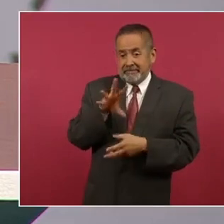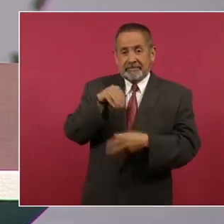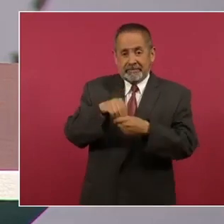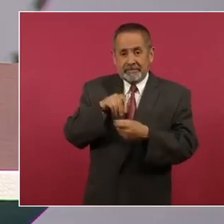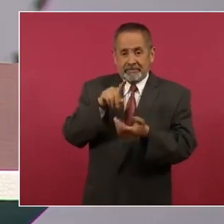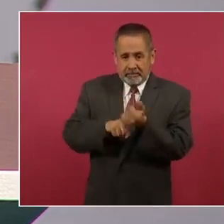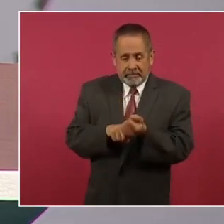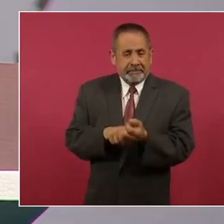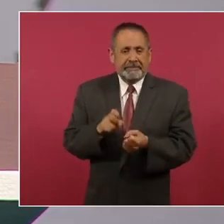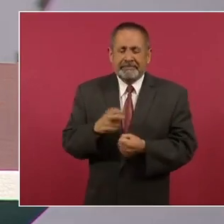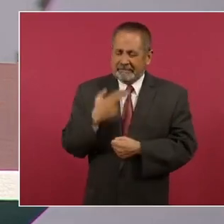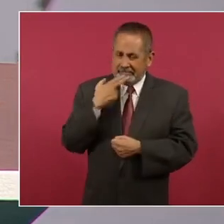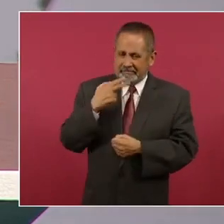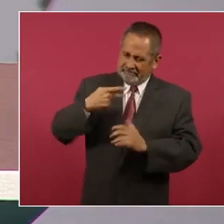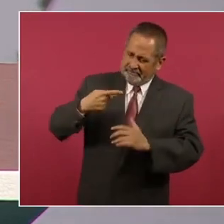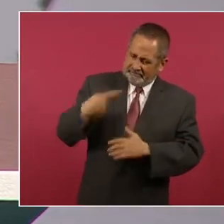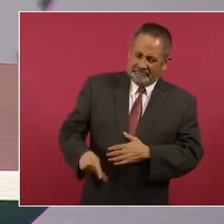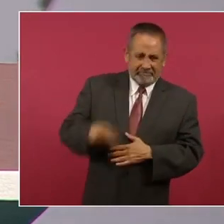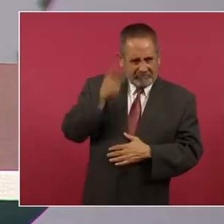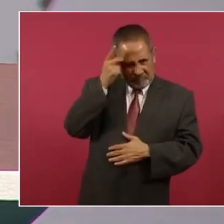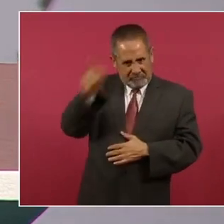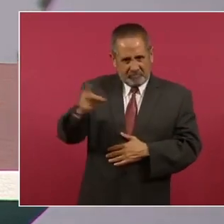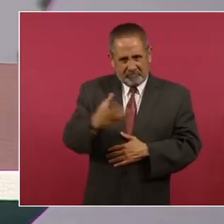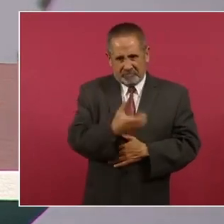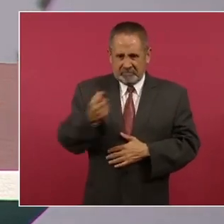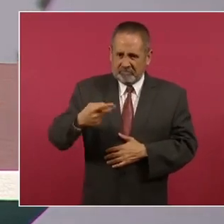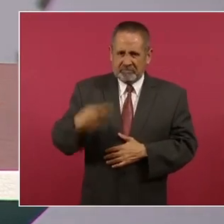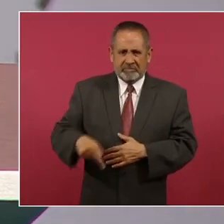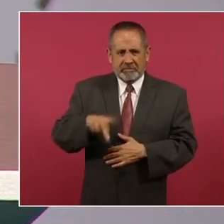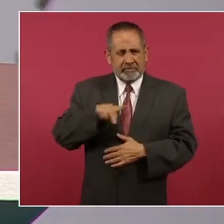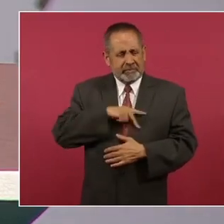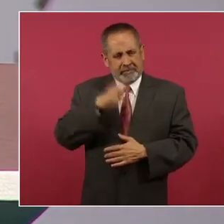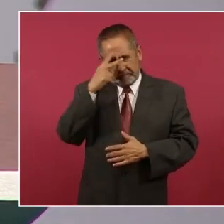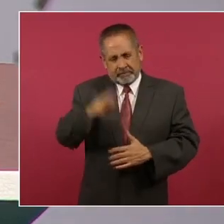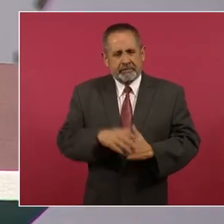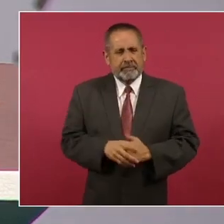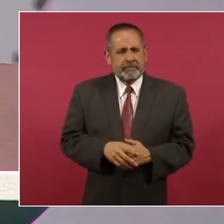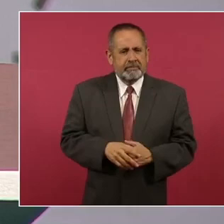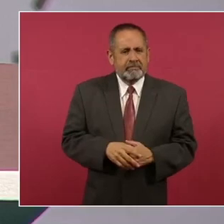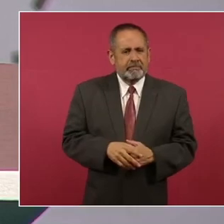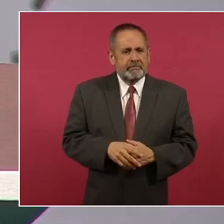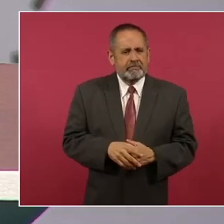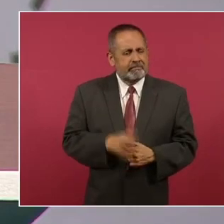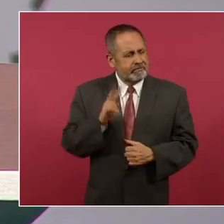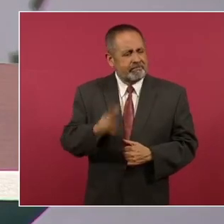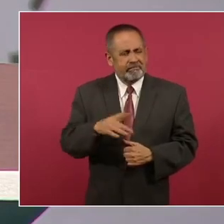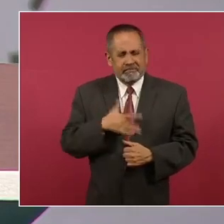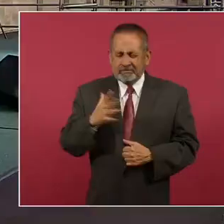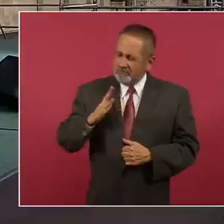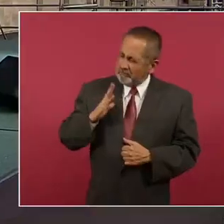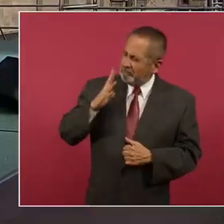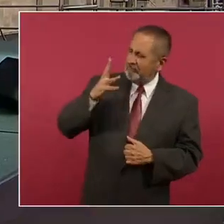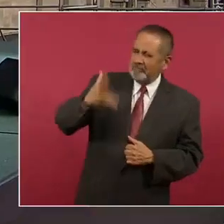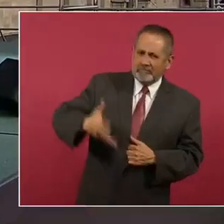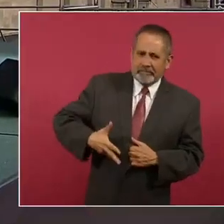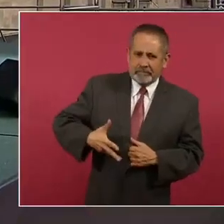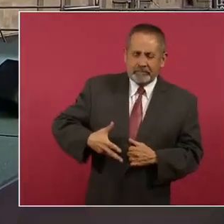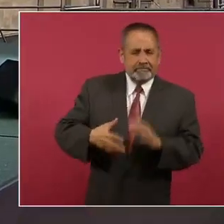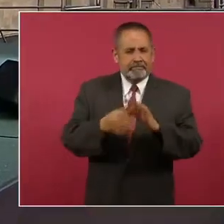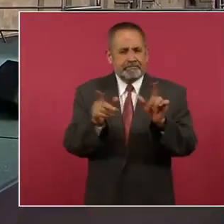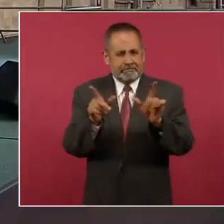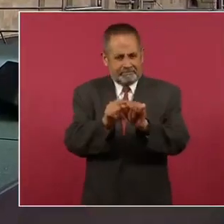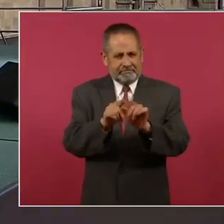las energías limpias. Me llena de orgullo poder recordar, bueno, hago un